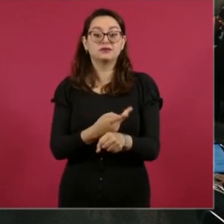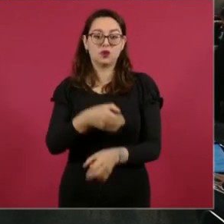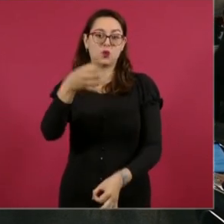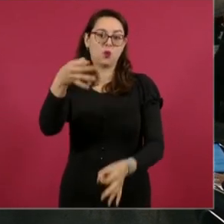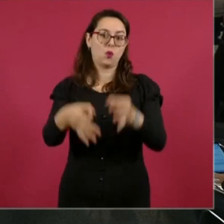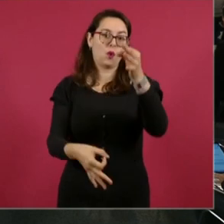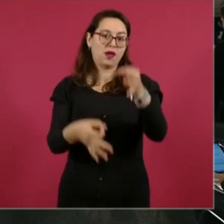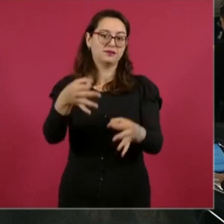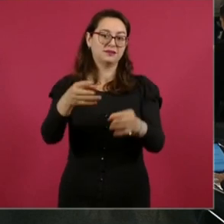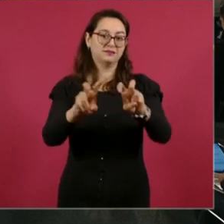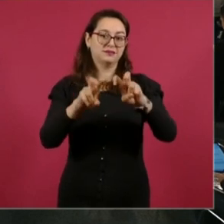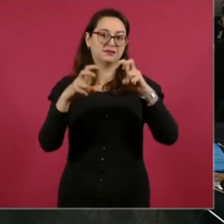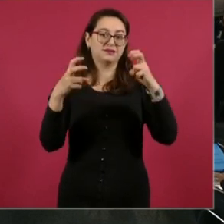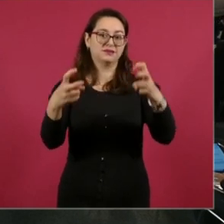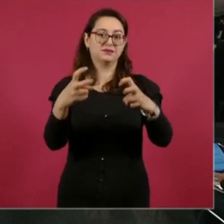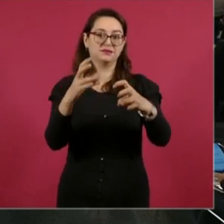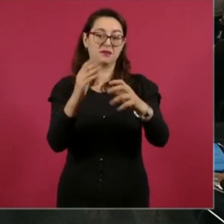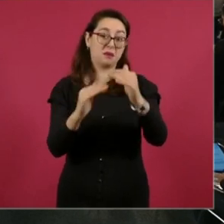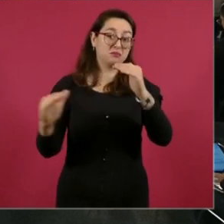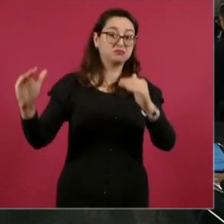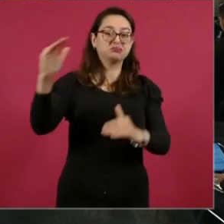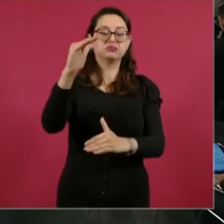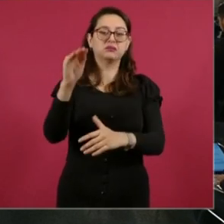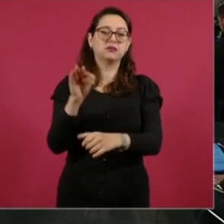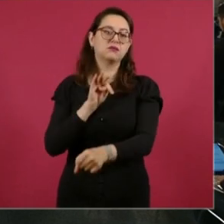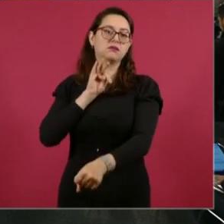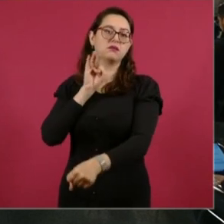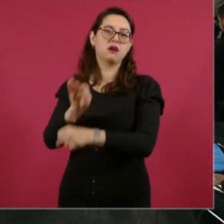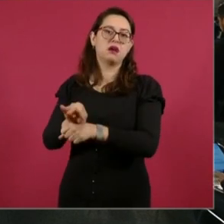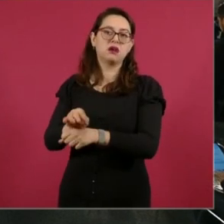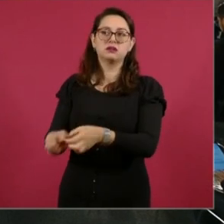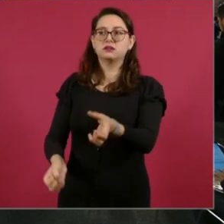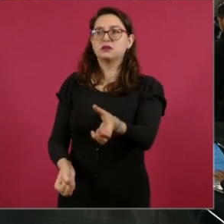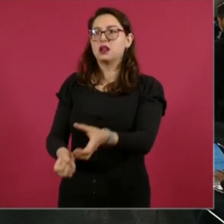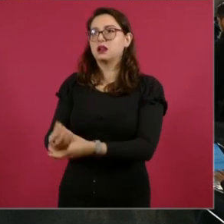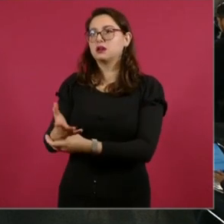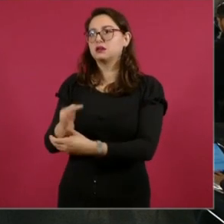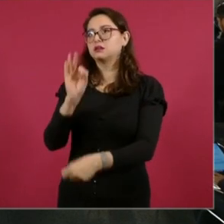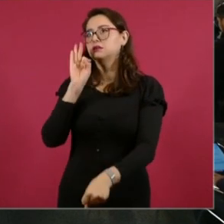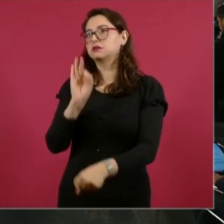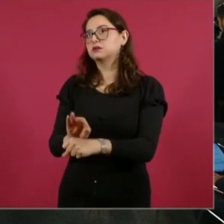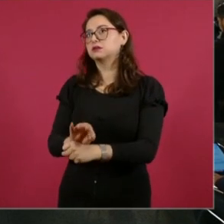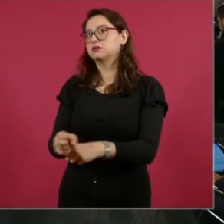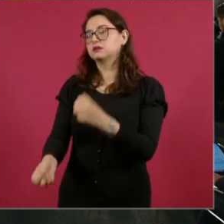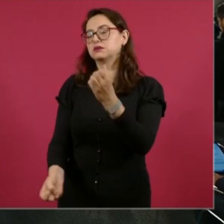los magistrados, los ministros, y no solo a la delincuencia organizada,